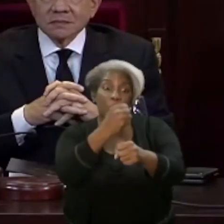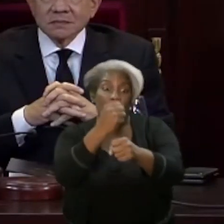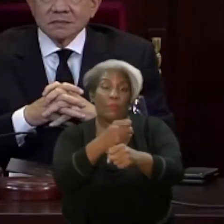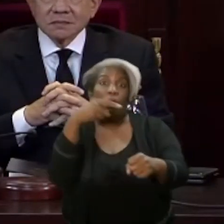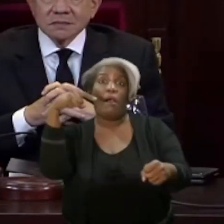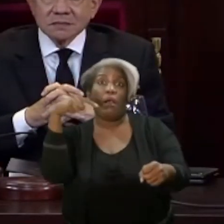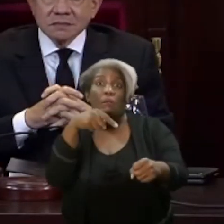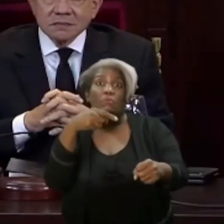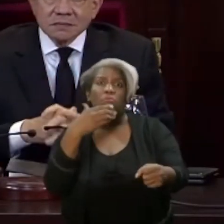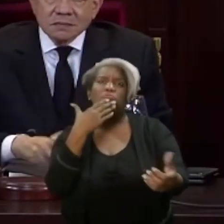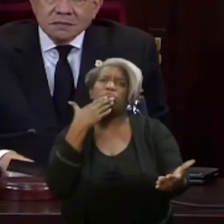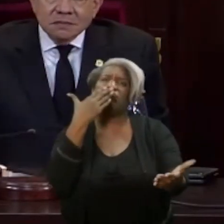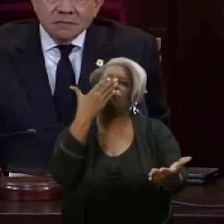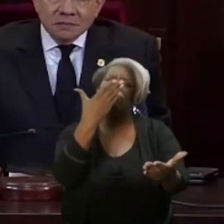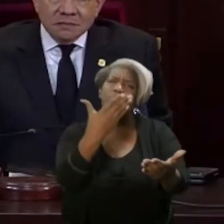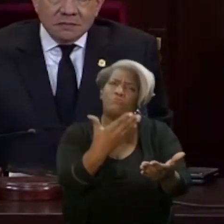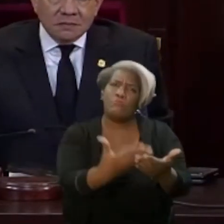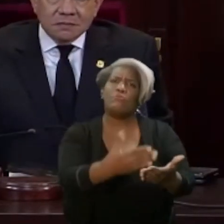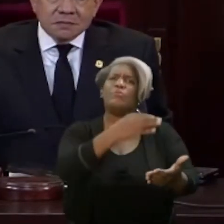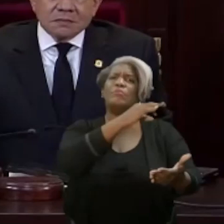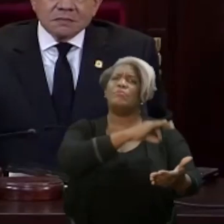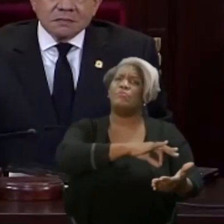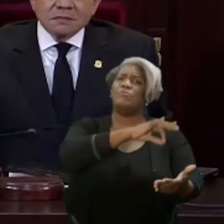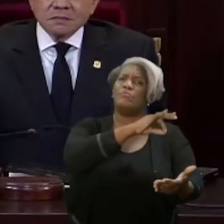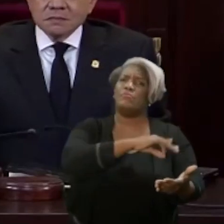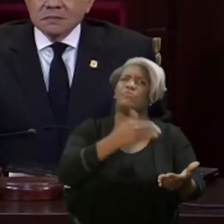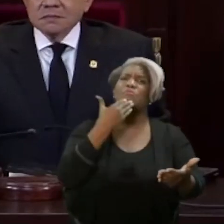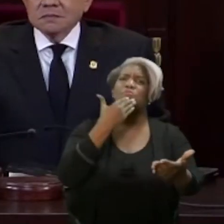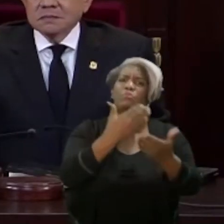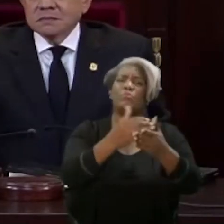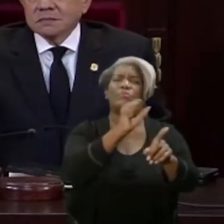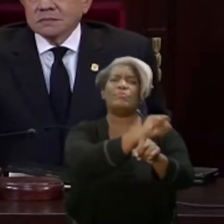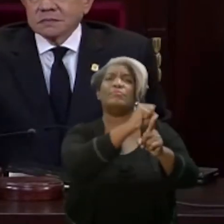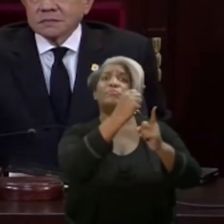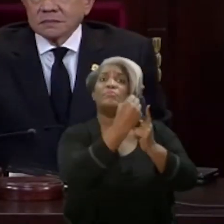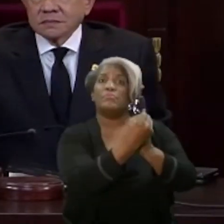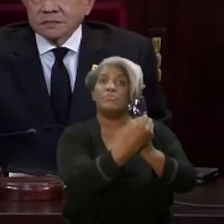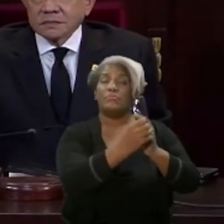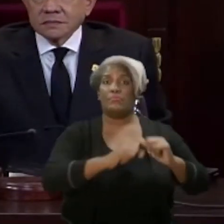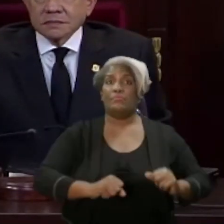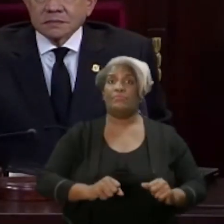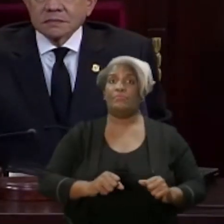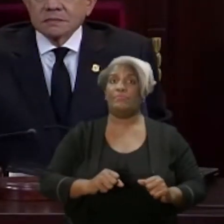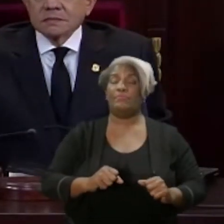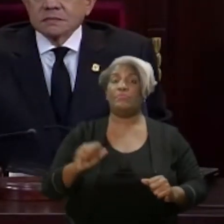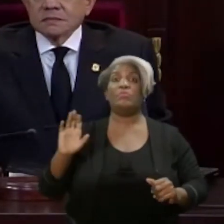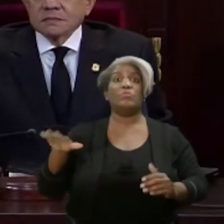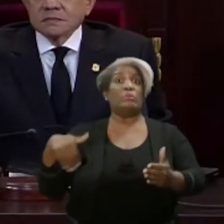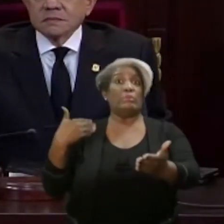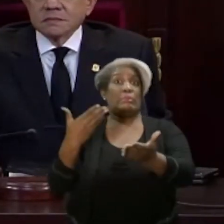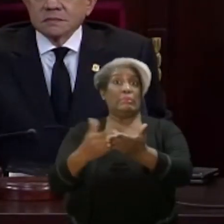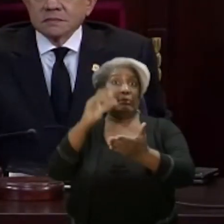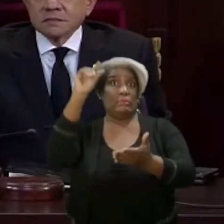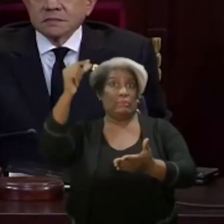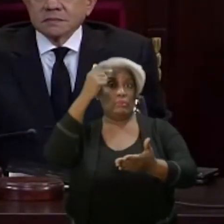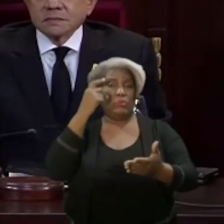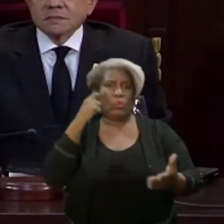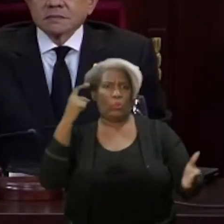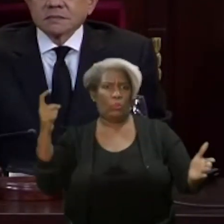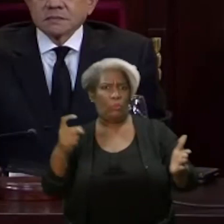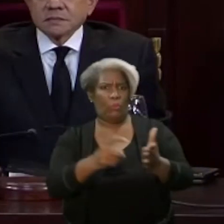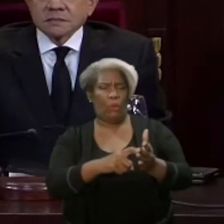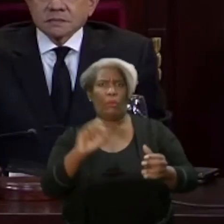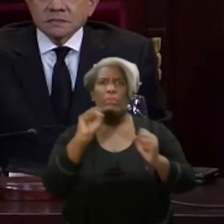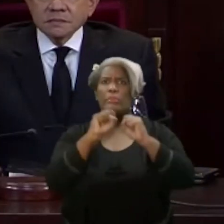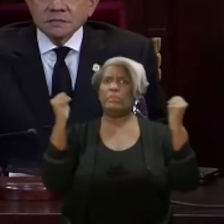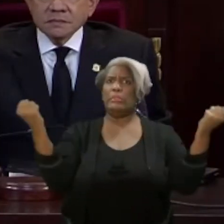sus familias. Al asumir la dirección de la Nación, nos encontramos con una realidad difícil: salarios muy deprimidos y una